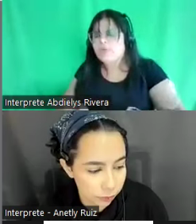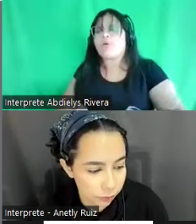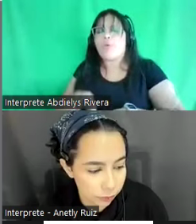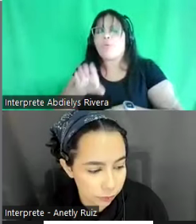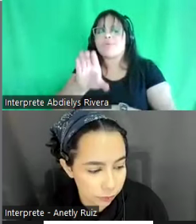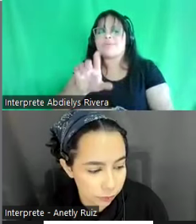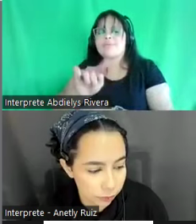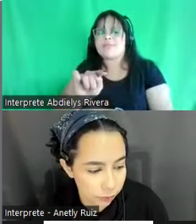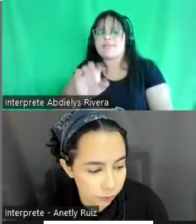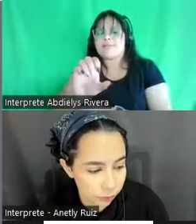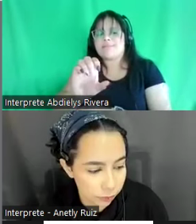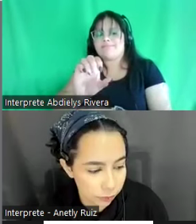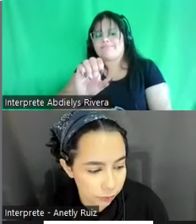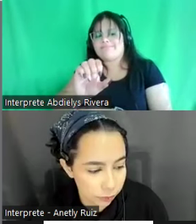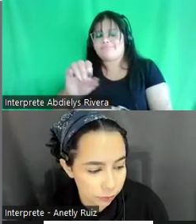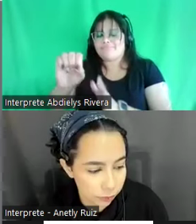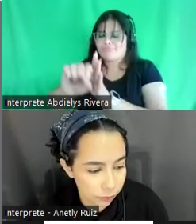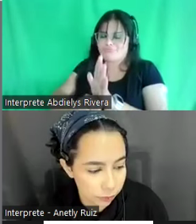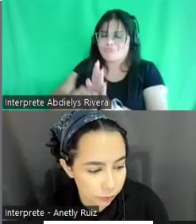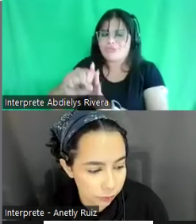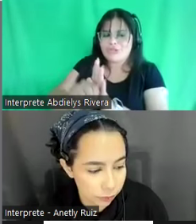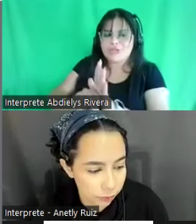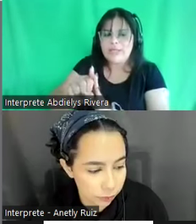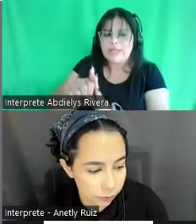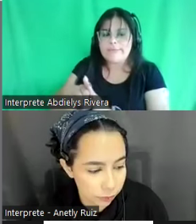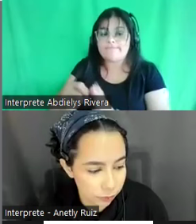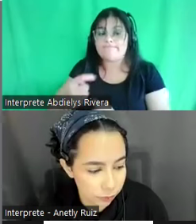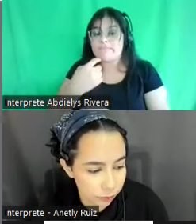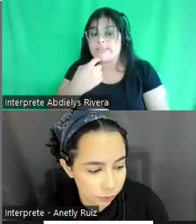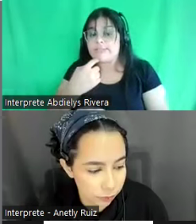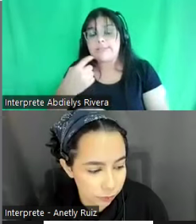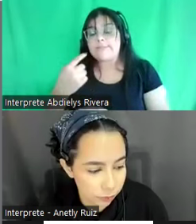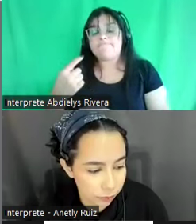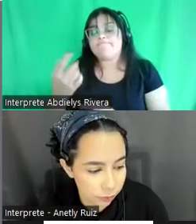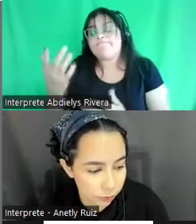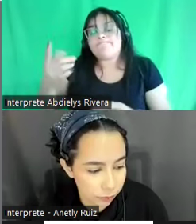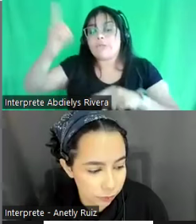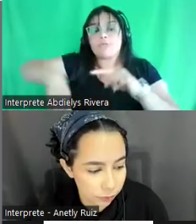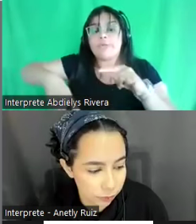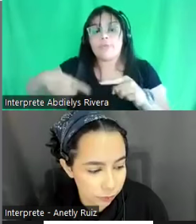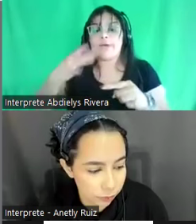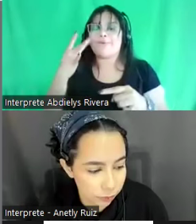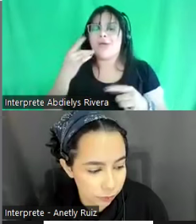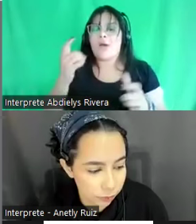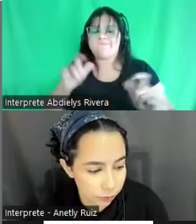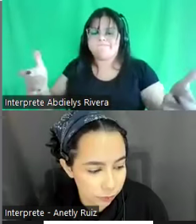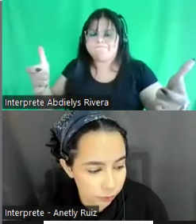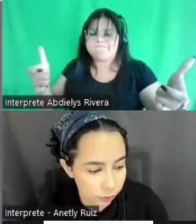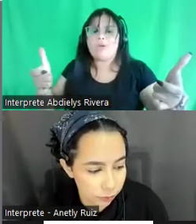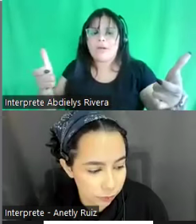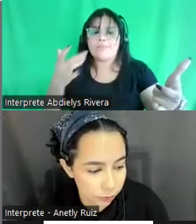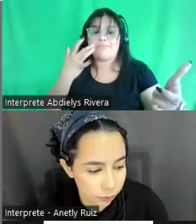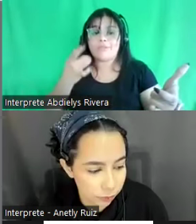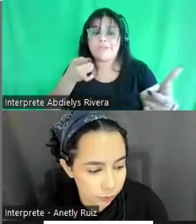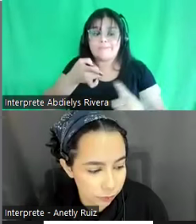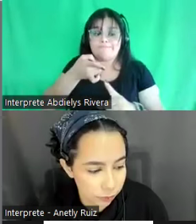sala de emergencia, no cuenta con la capacidad de peso para poder realizar el estudio, ya que Juan pesa